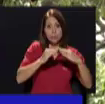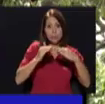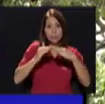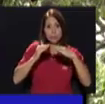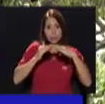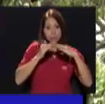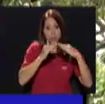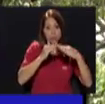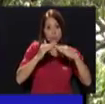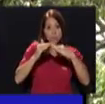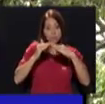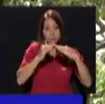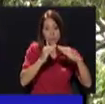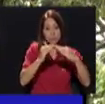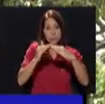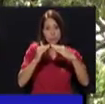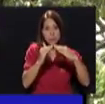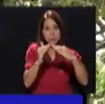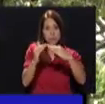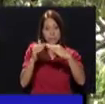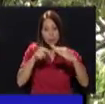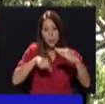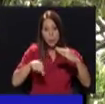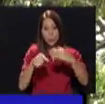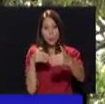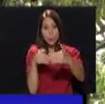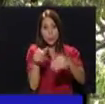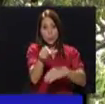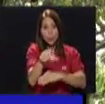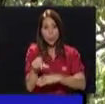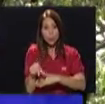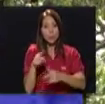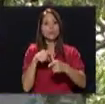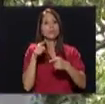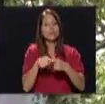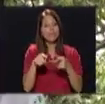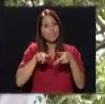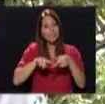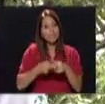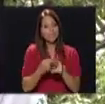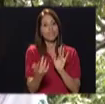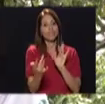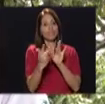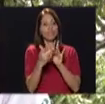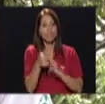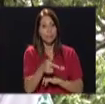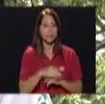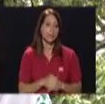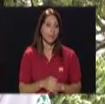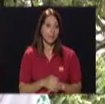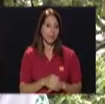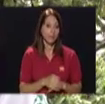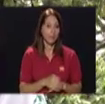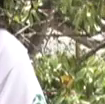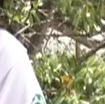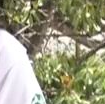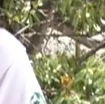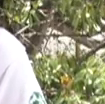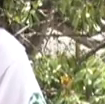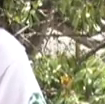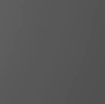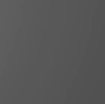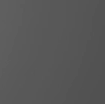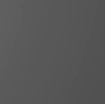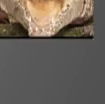también hay muchas construcciones que se van acercando mucho a las márgenes de los ríos, ¿verdad? Entonces por eso comienza a darse esta